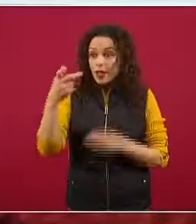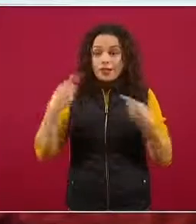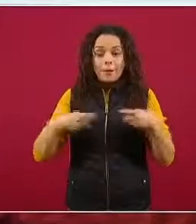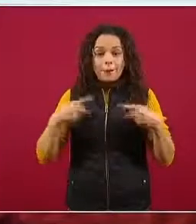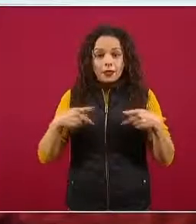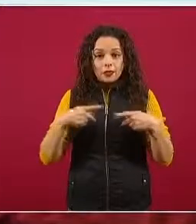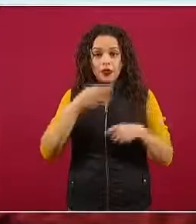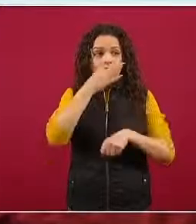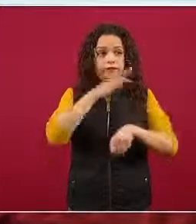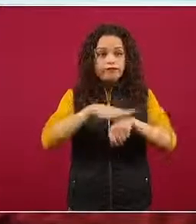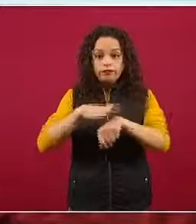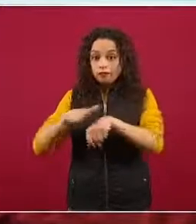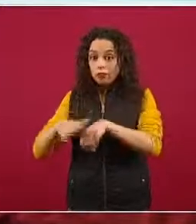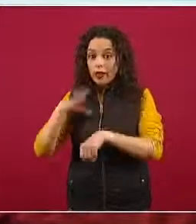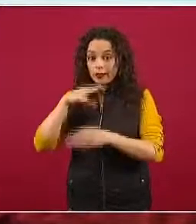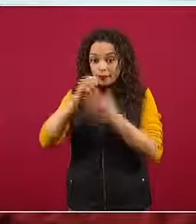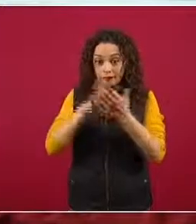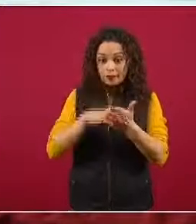millones,